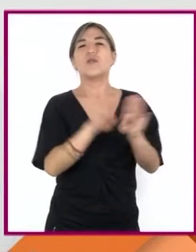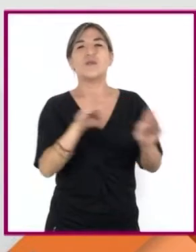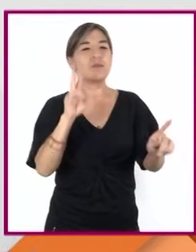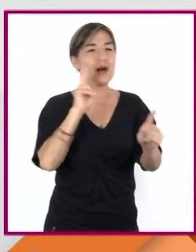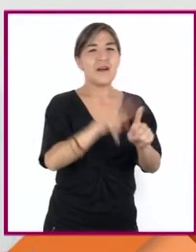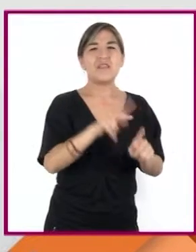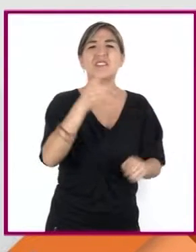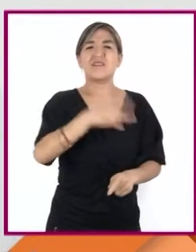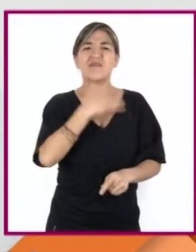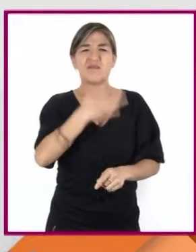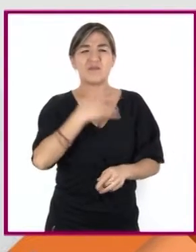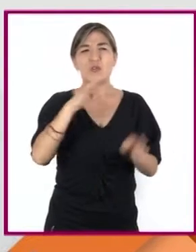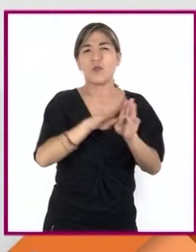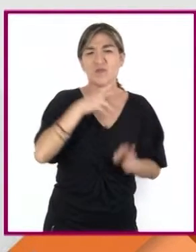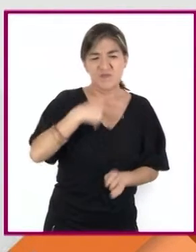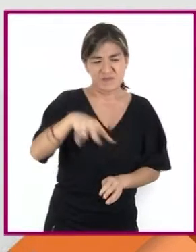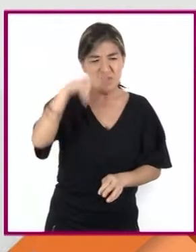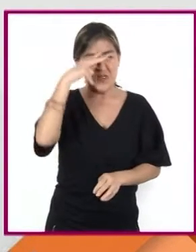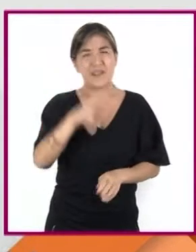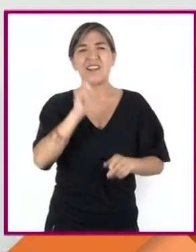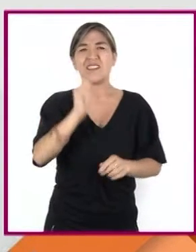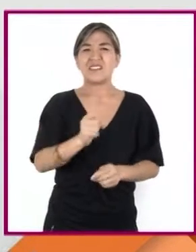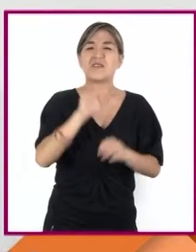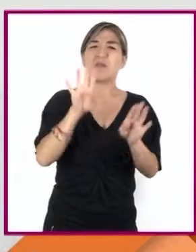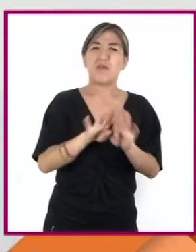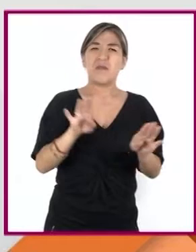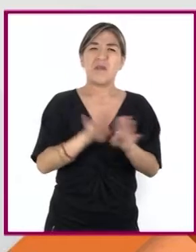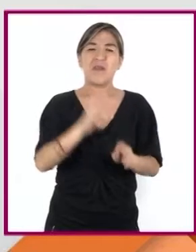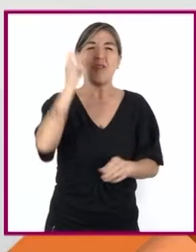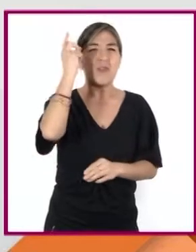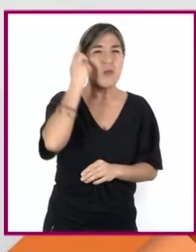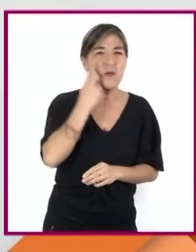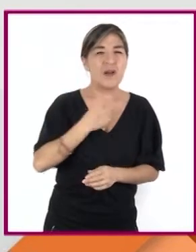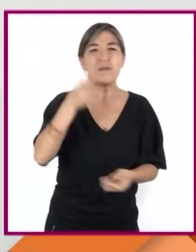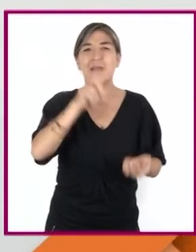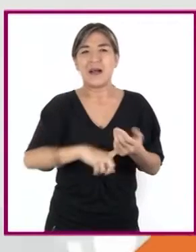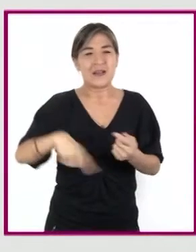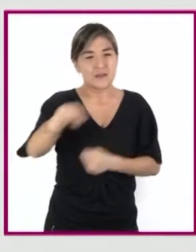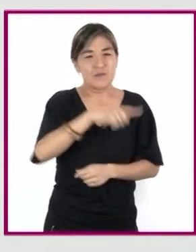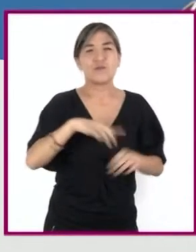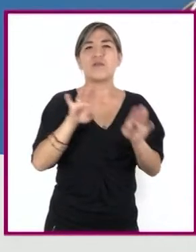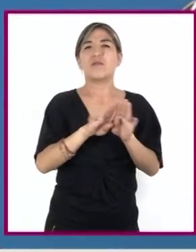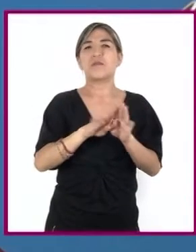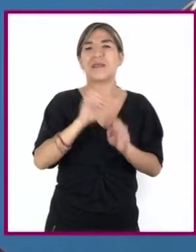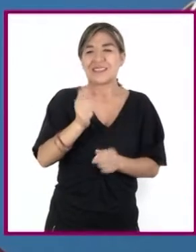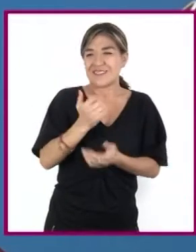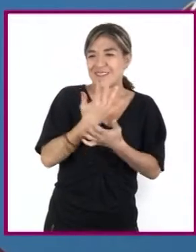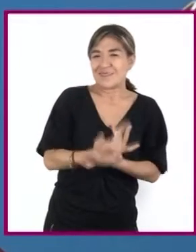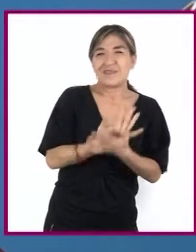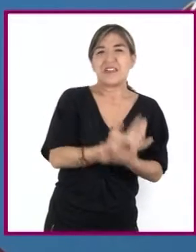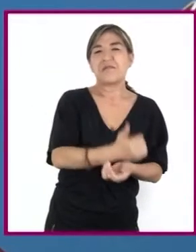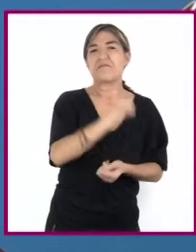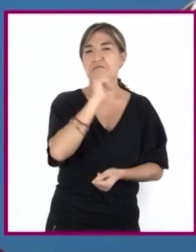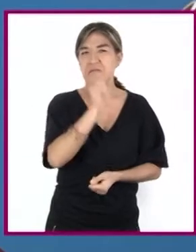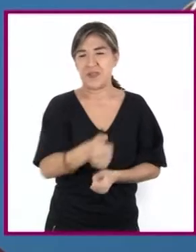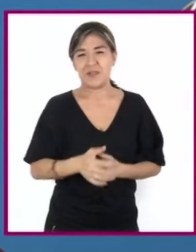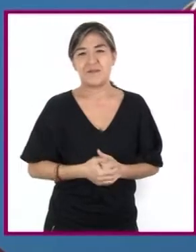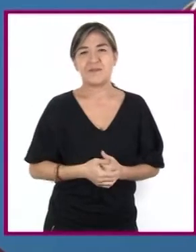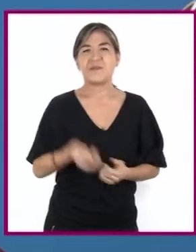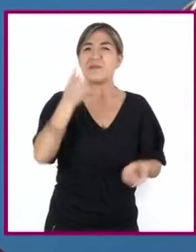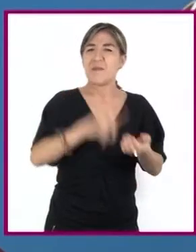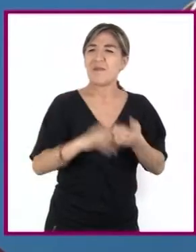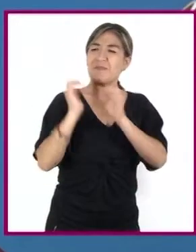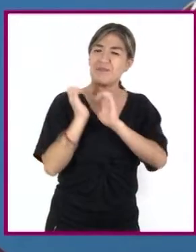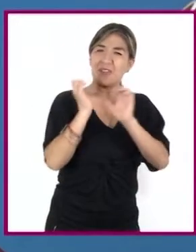a la pereza e ignorancia salvaje, llevar toda vuestra esperanza hacia la nada. Llevad la carga del hombre